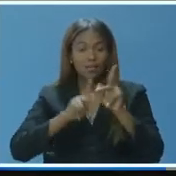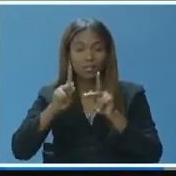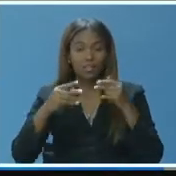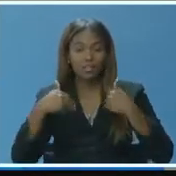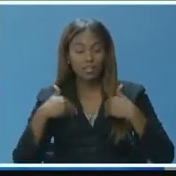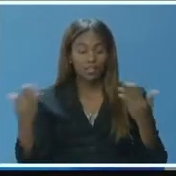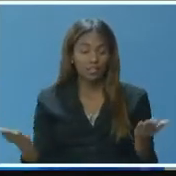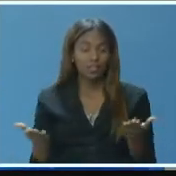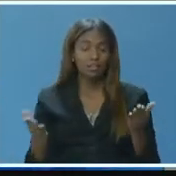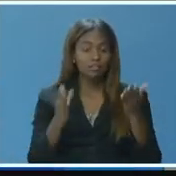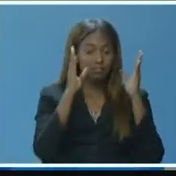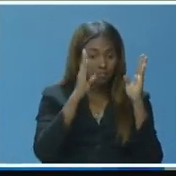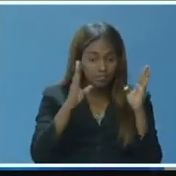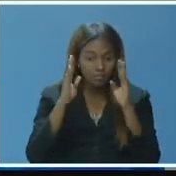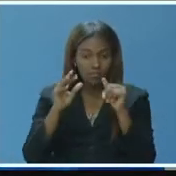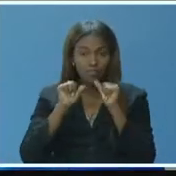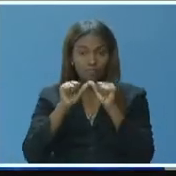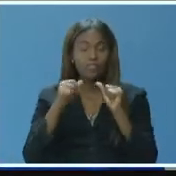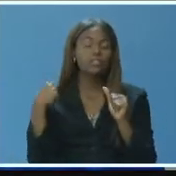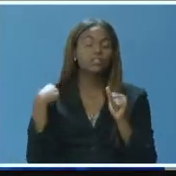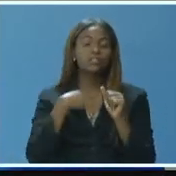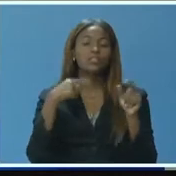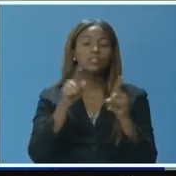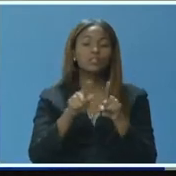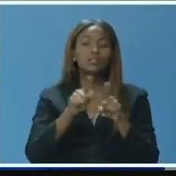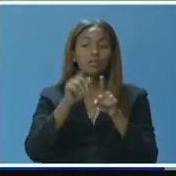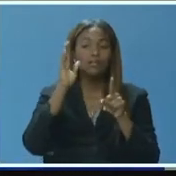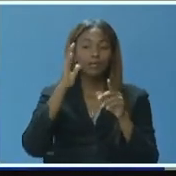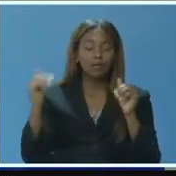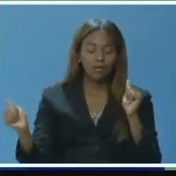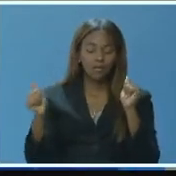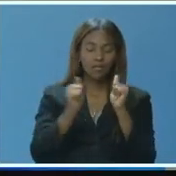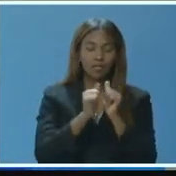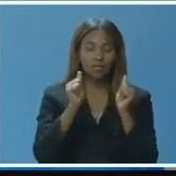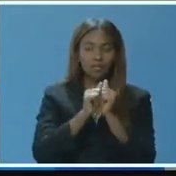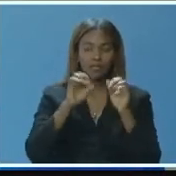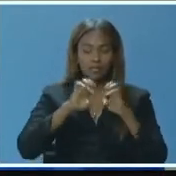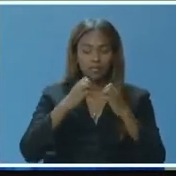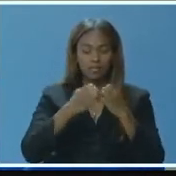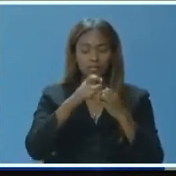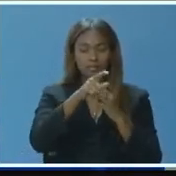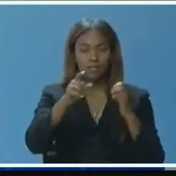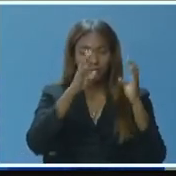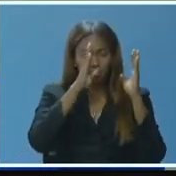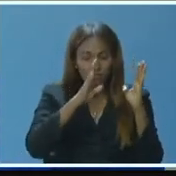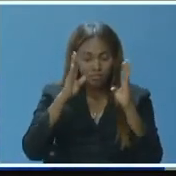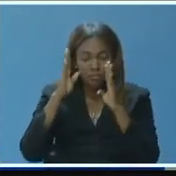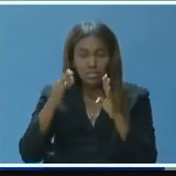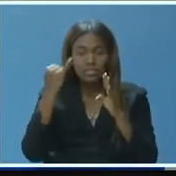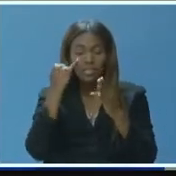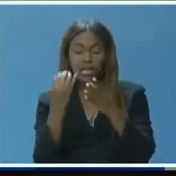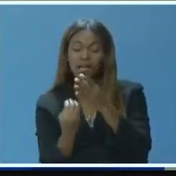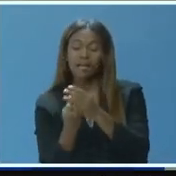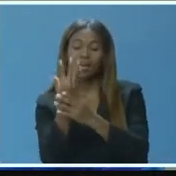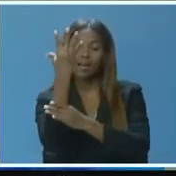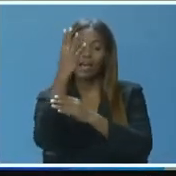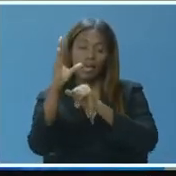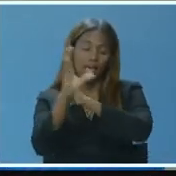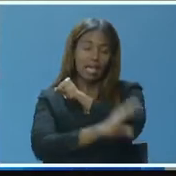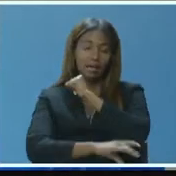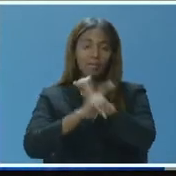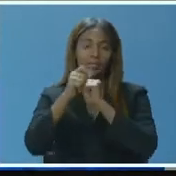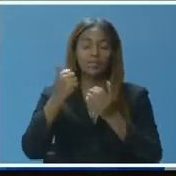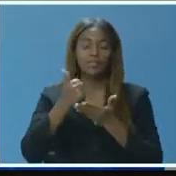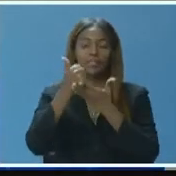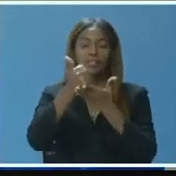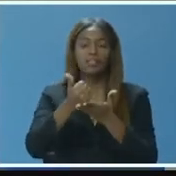dando seguimiento, nosotros también nos hemos acompañado de un equipo de seguimiento que lo que se siembra en el campo tiene que impactar en la